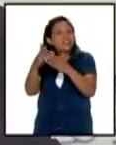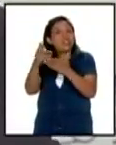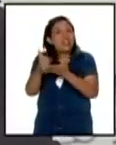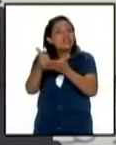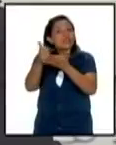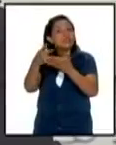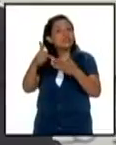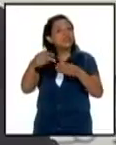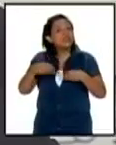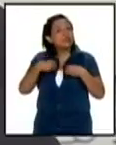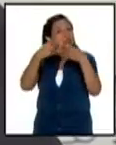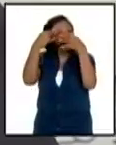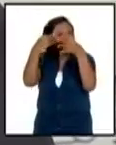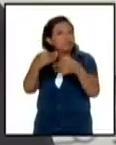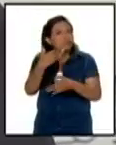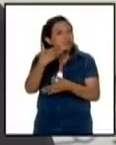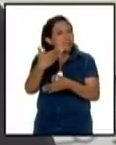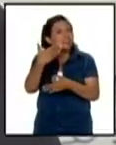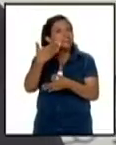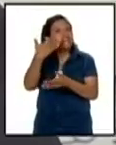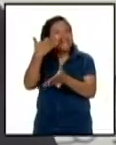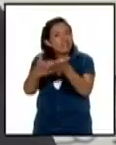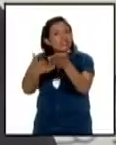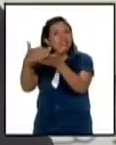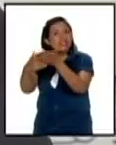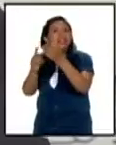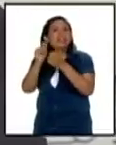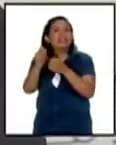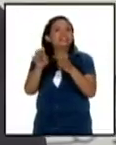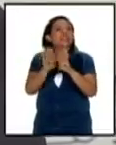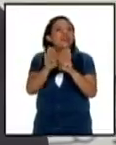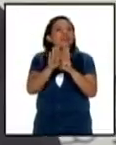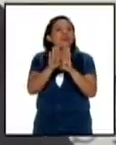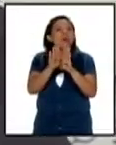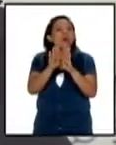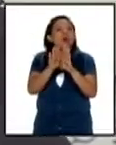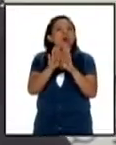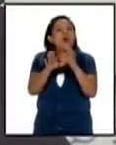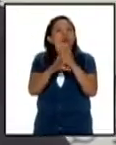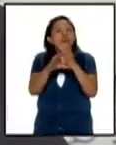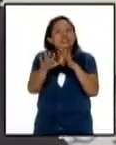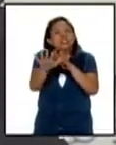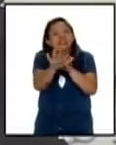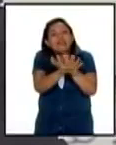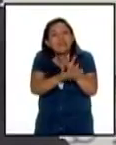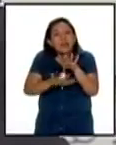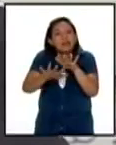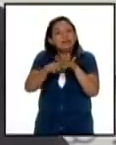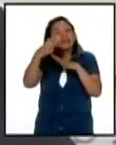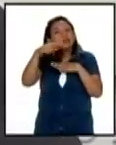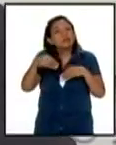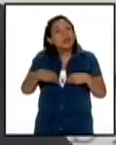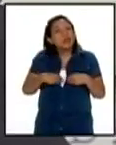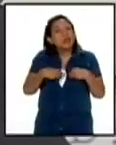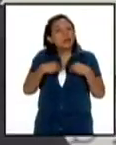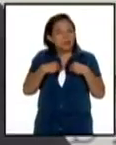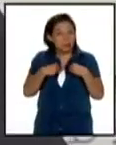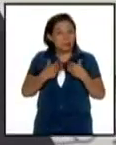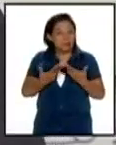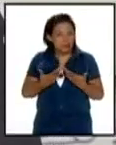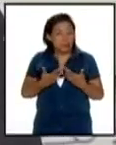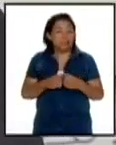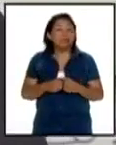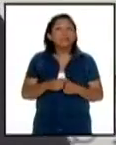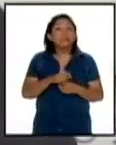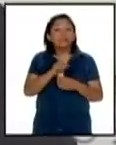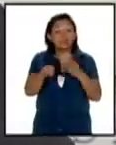vida adecuado, es decir, acceder a los mínimos satisfactores para una subsistencia en alguno de los casos. Y